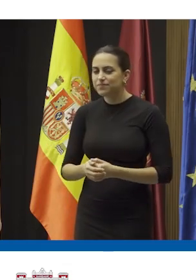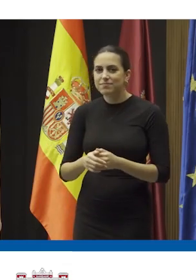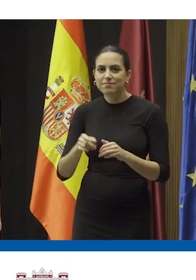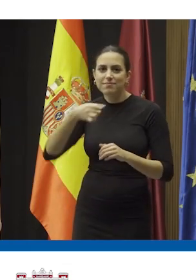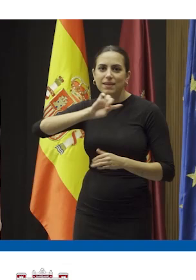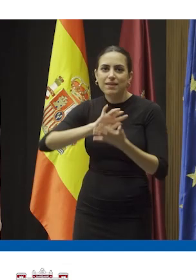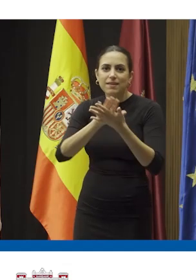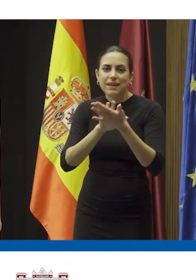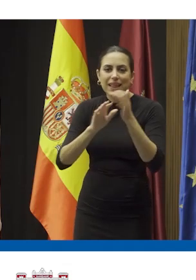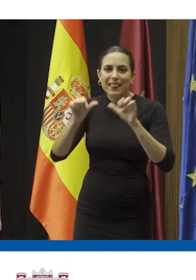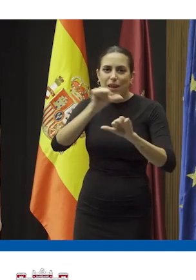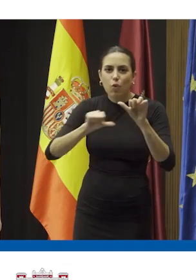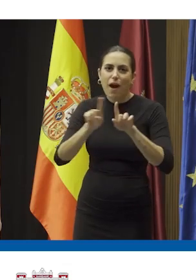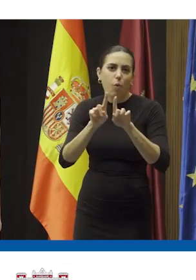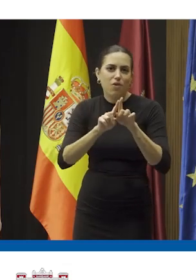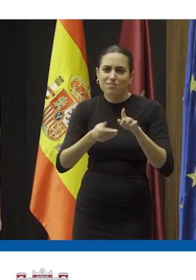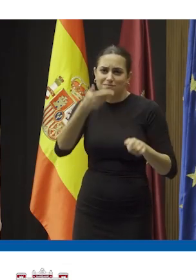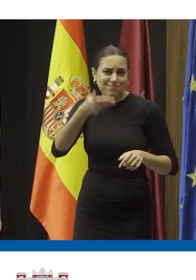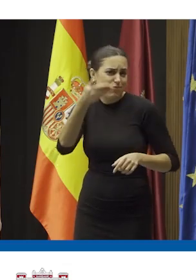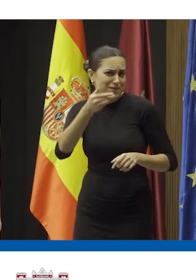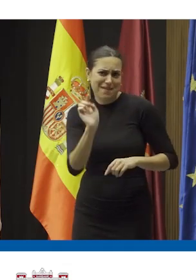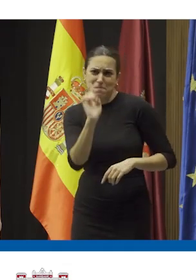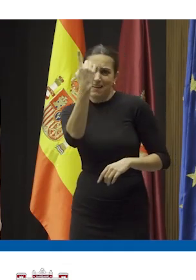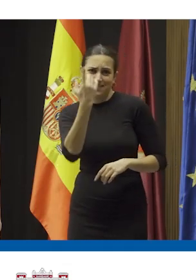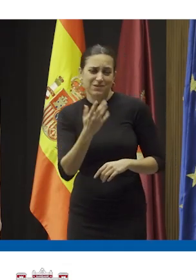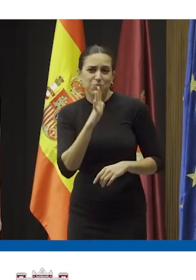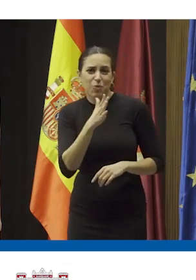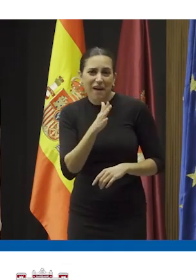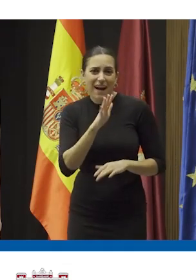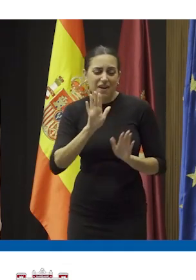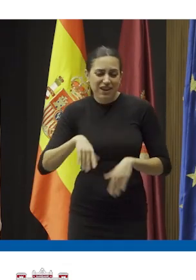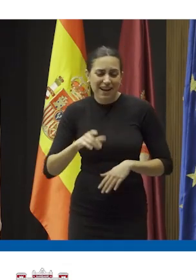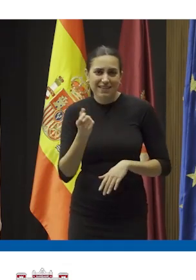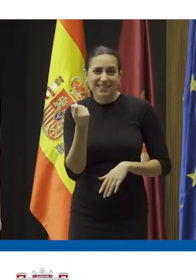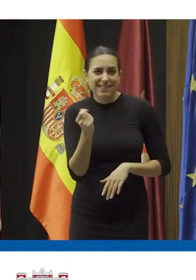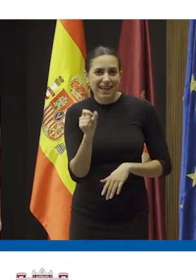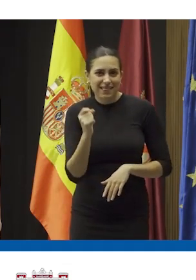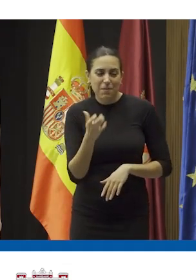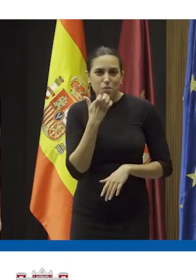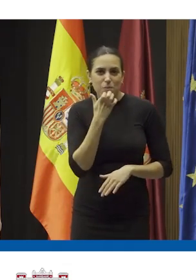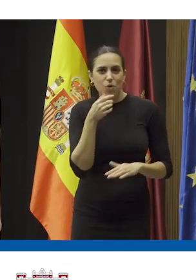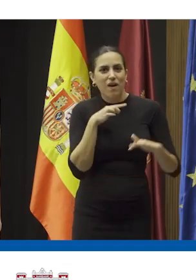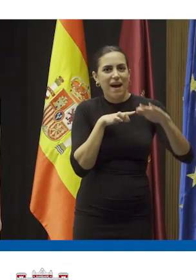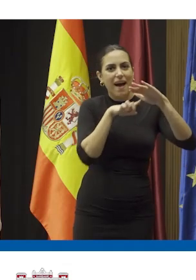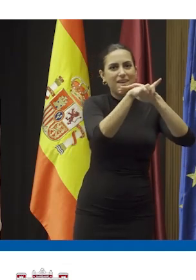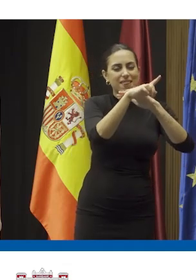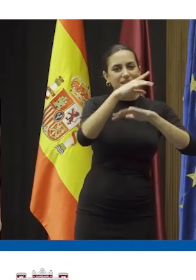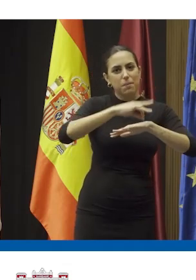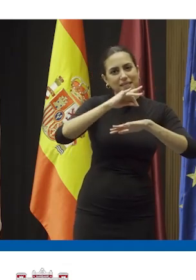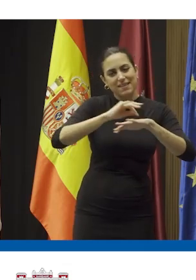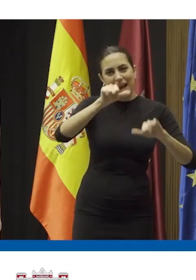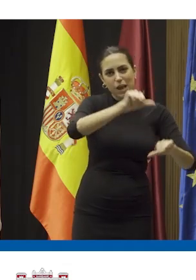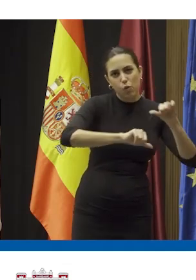cirugía es más espectacular, porque hay muchas ocasiones de avances en medicina no quirúrgica